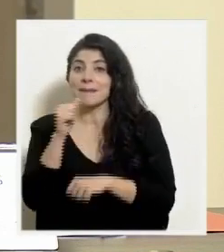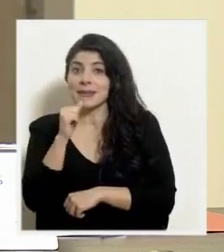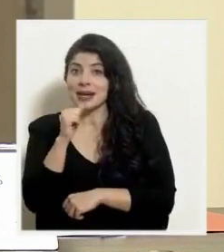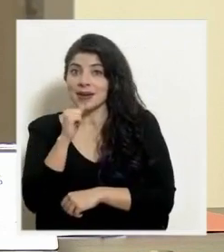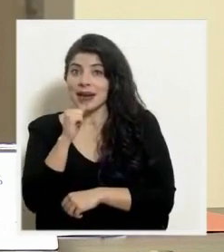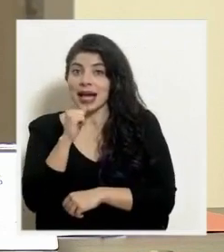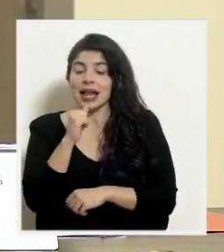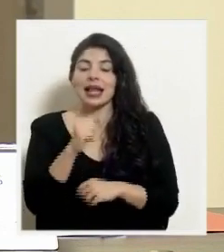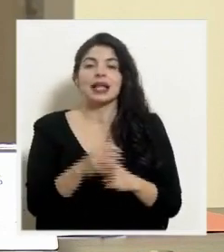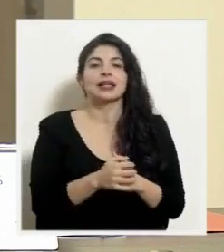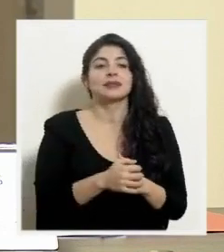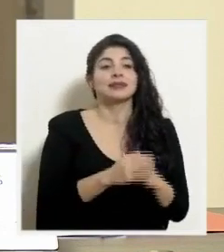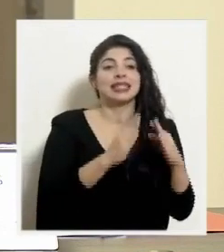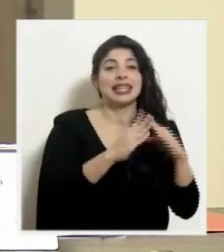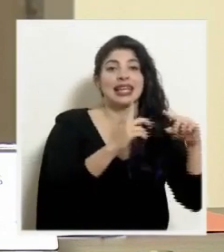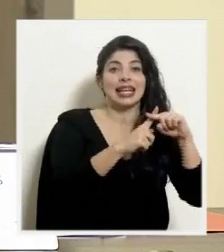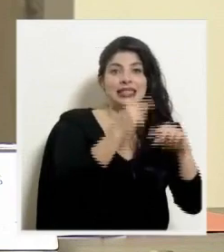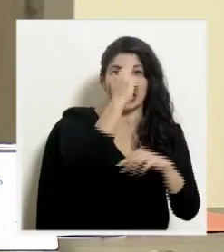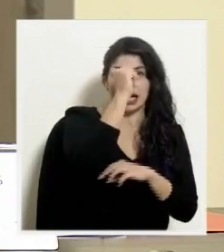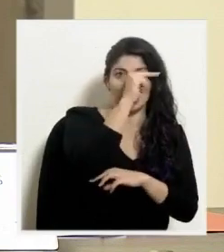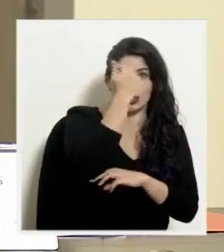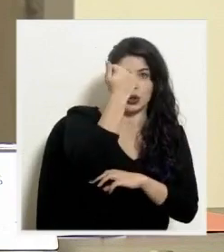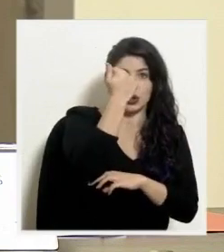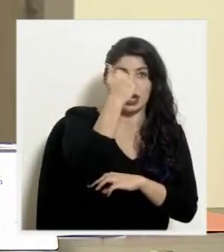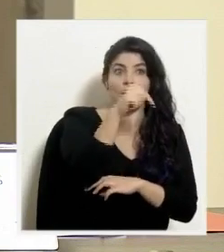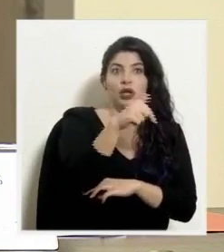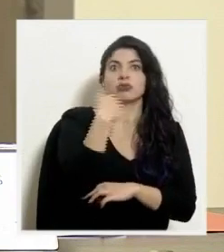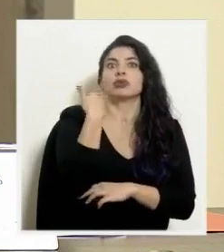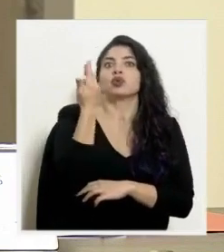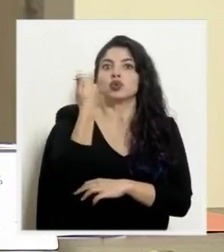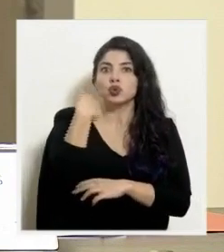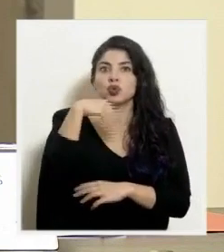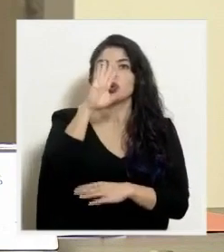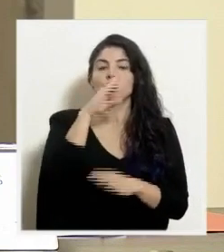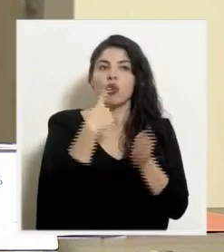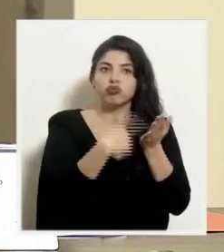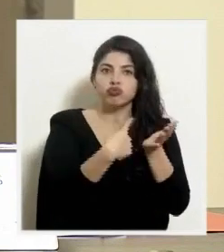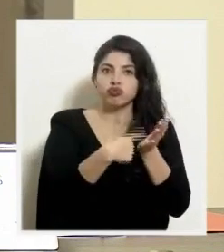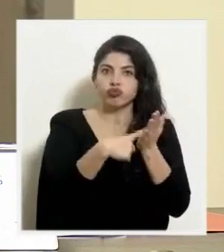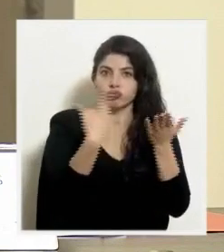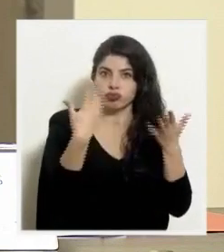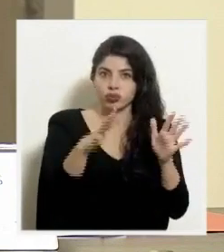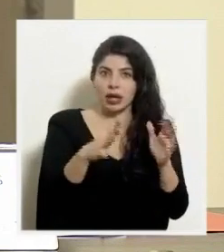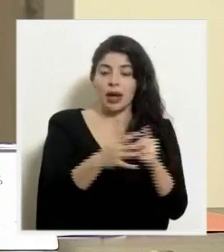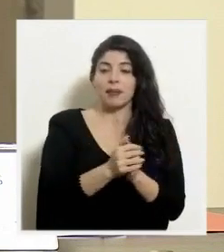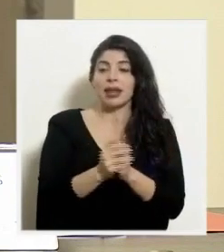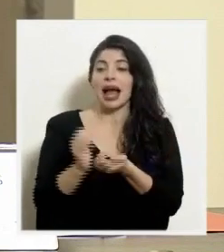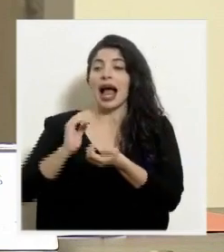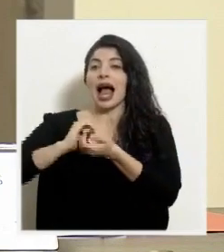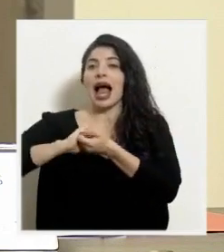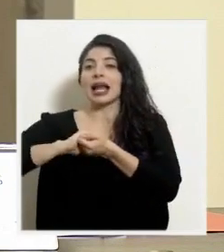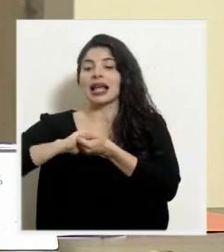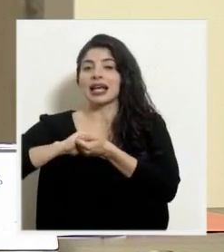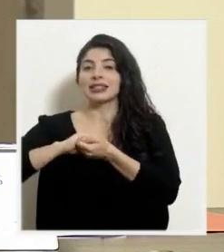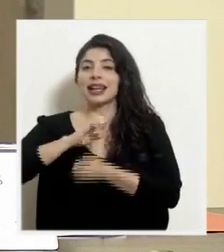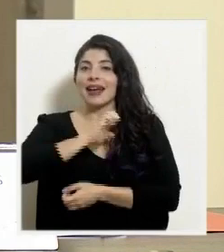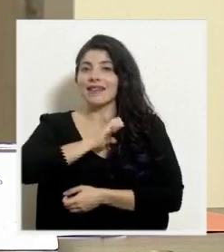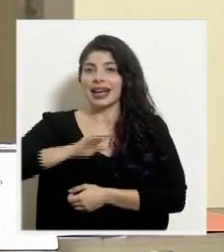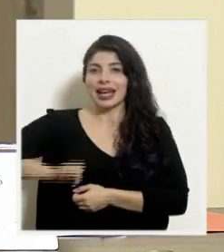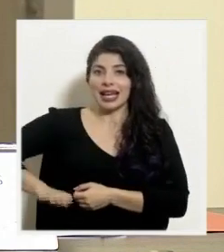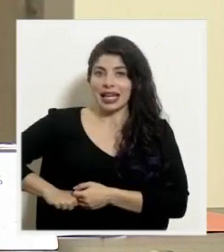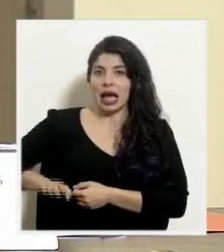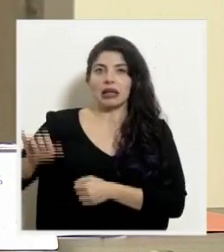la Iglesia Católica, con quien estuvimos también conversando, la Alianza